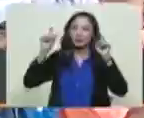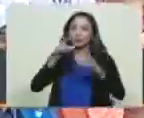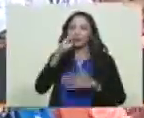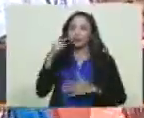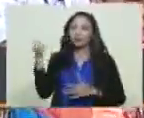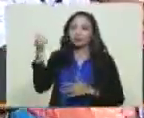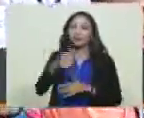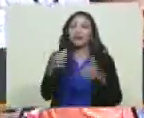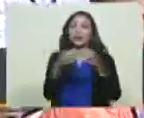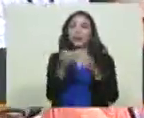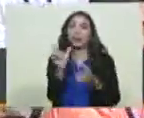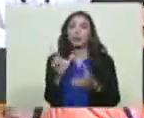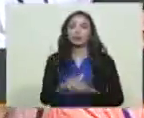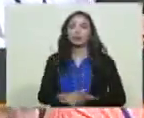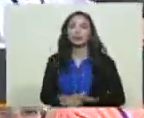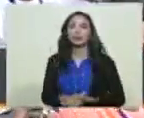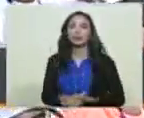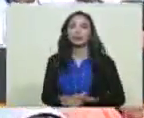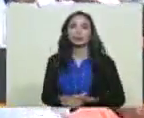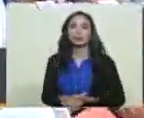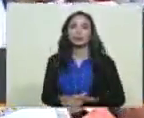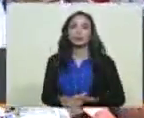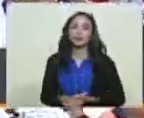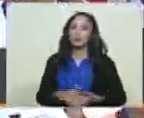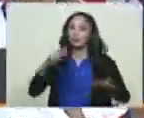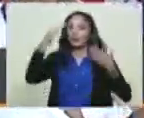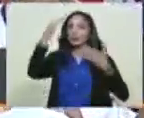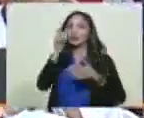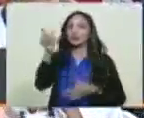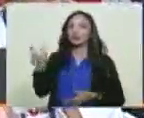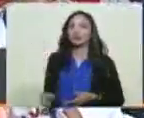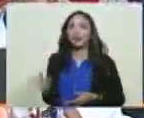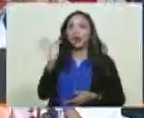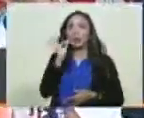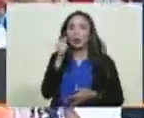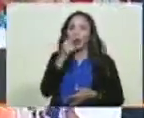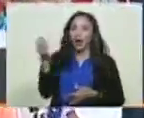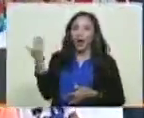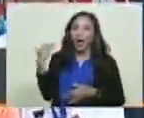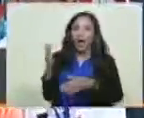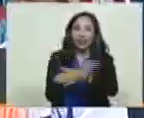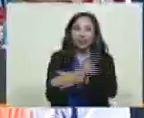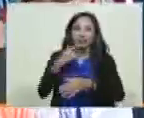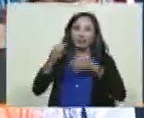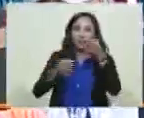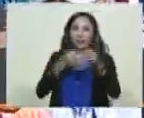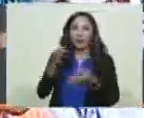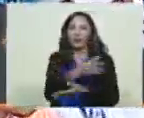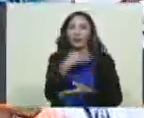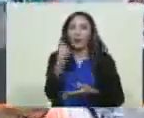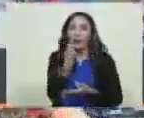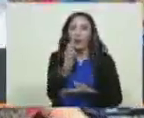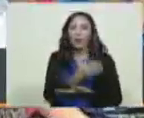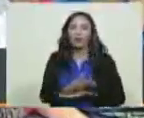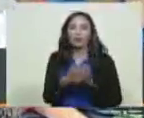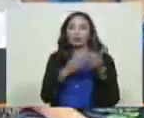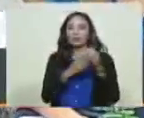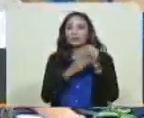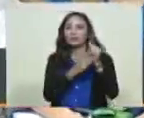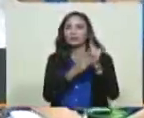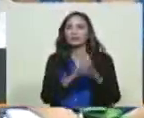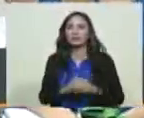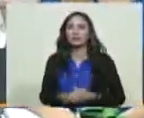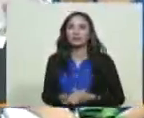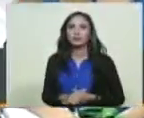partido ahora eres una vocera digna de esta juventud quería